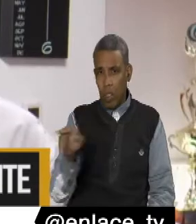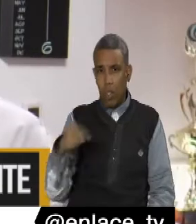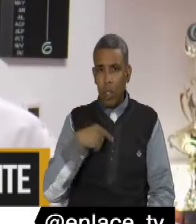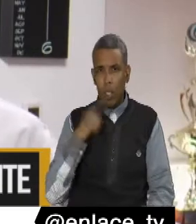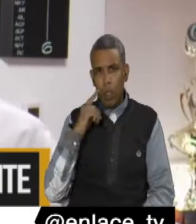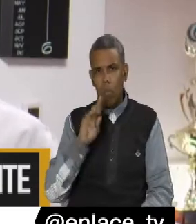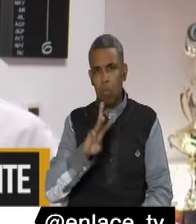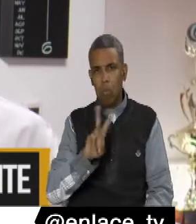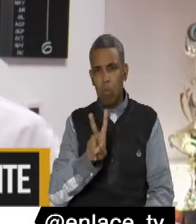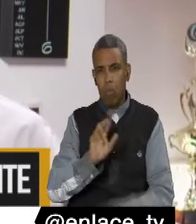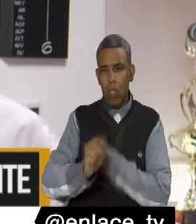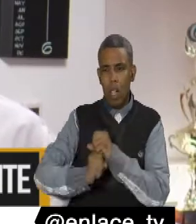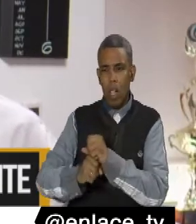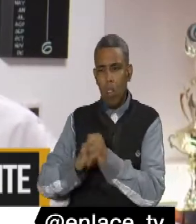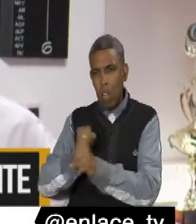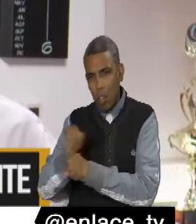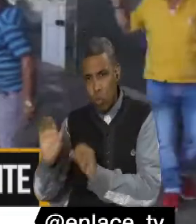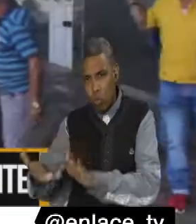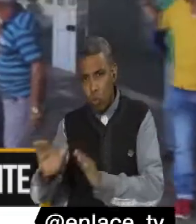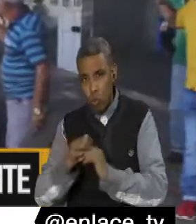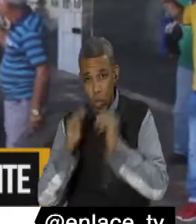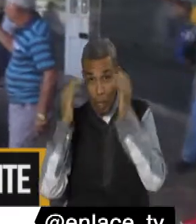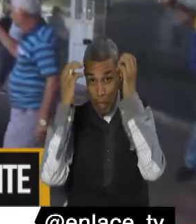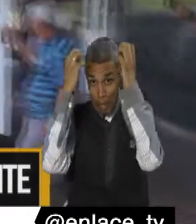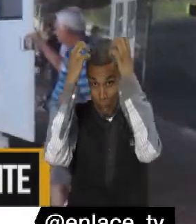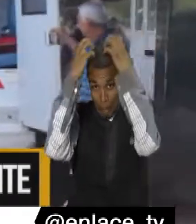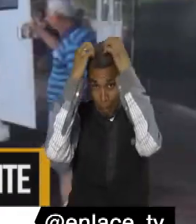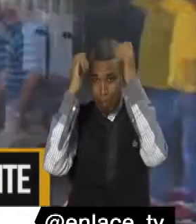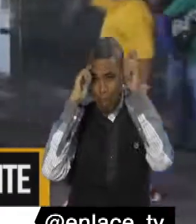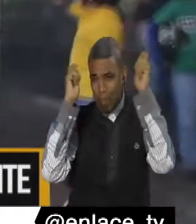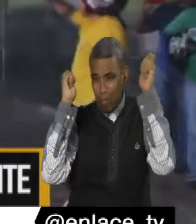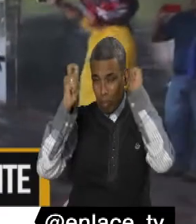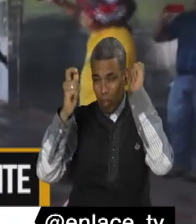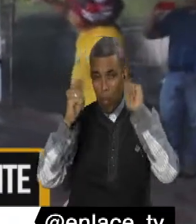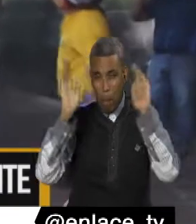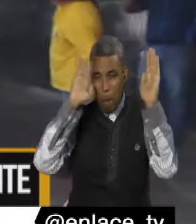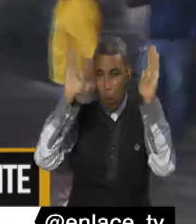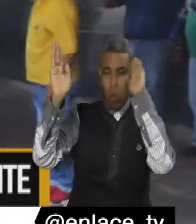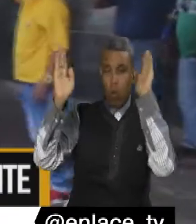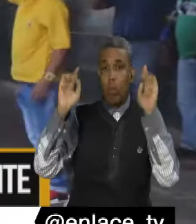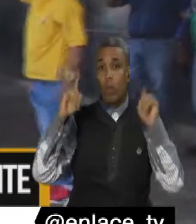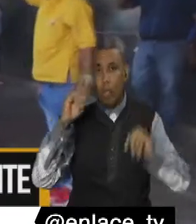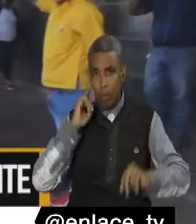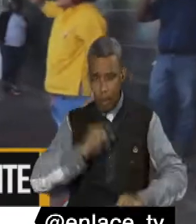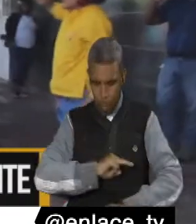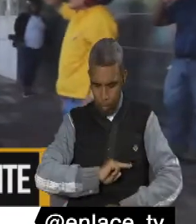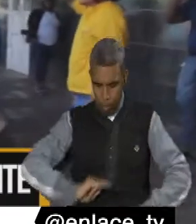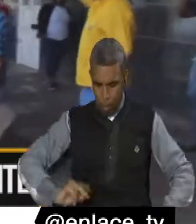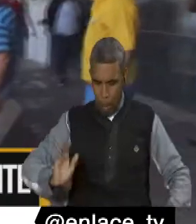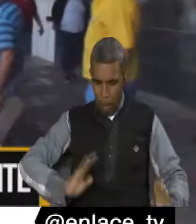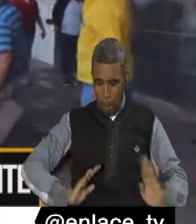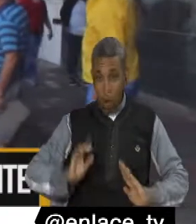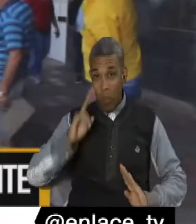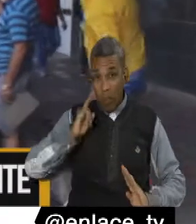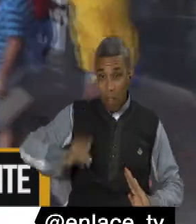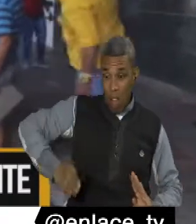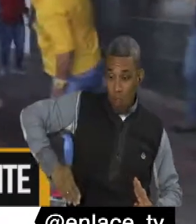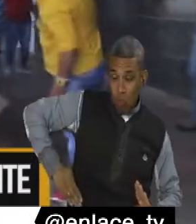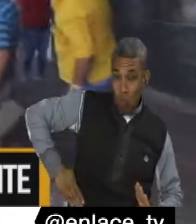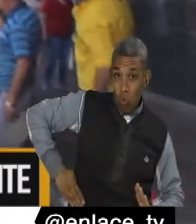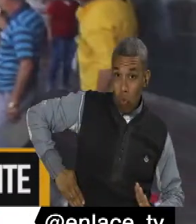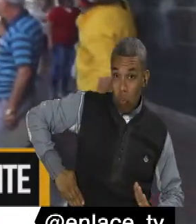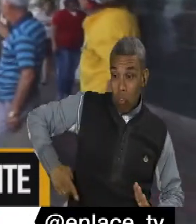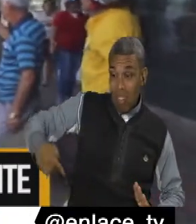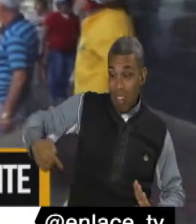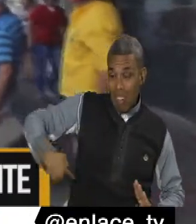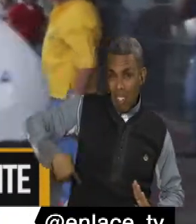craneoencefálico severo, además un trauma abdominal con lesión hepática, que fue corregida